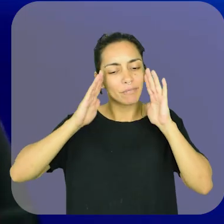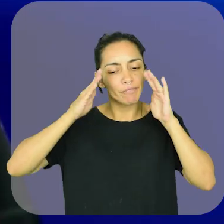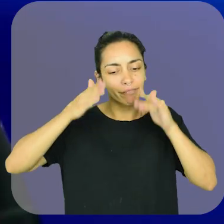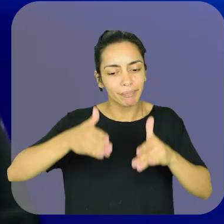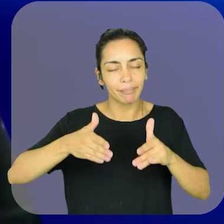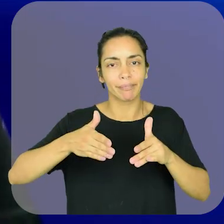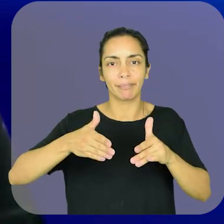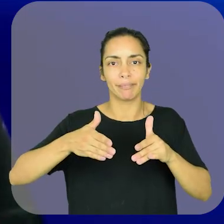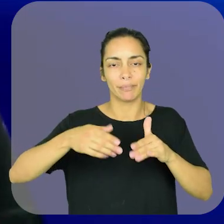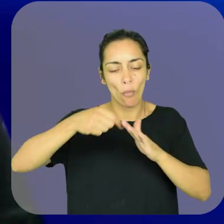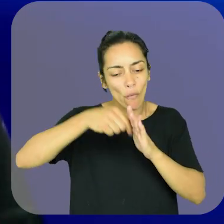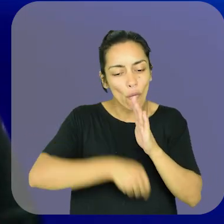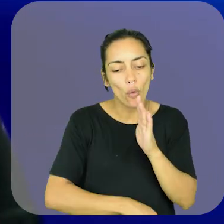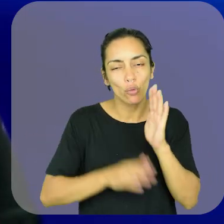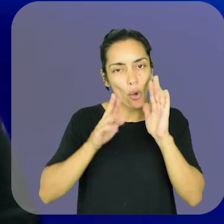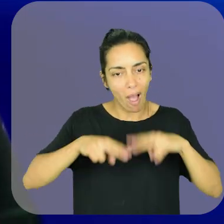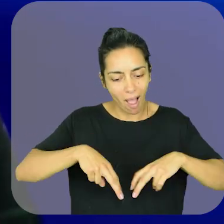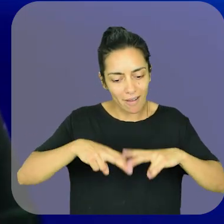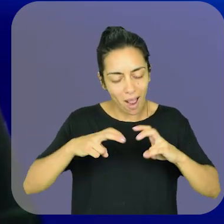una radiografía por contraste.